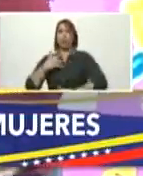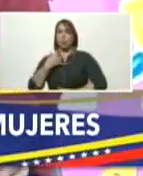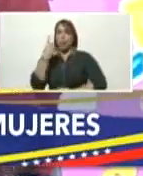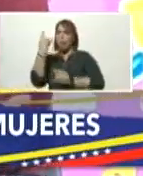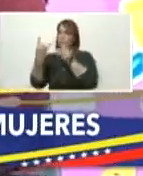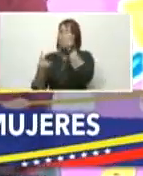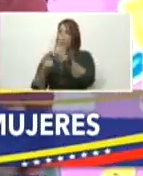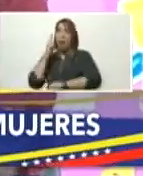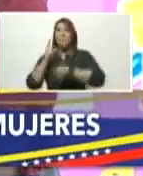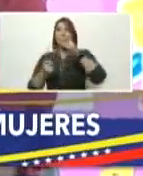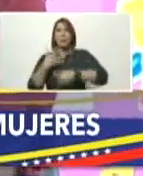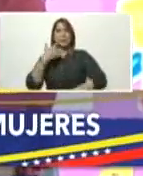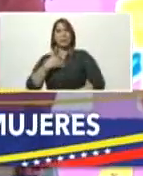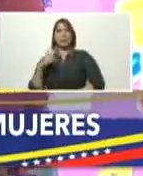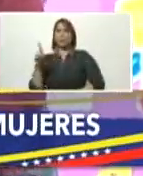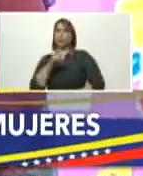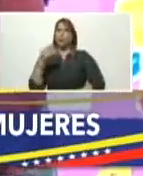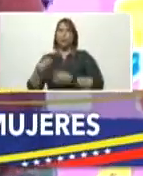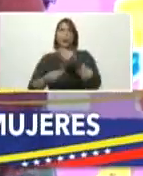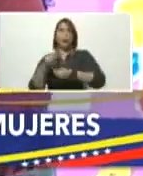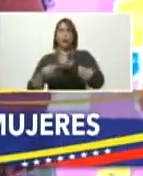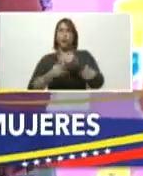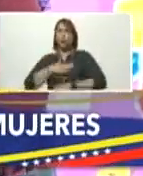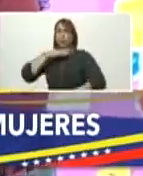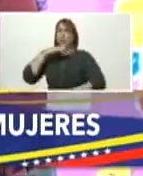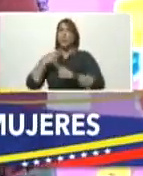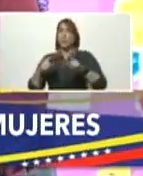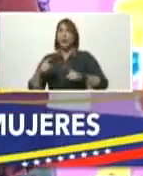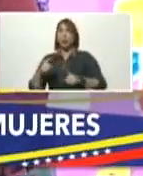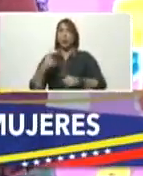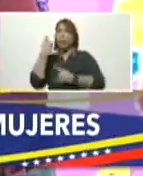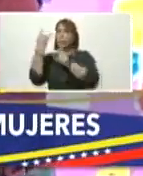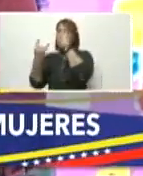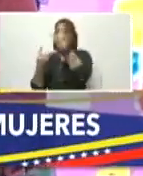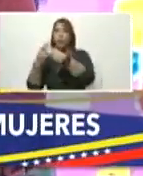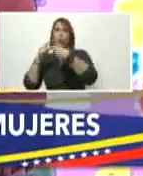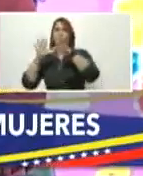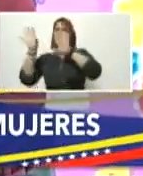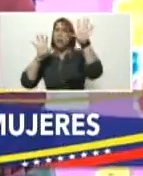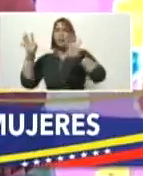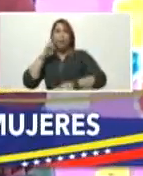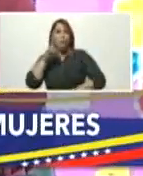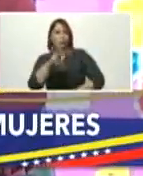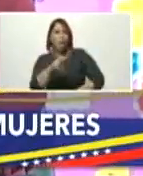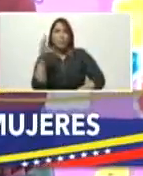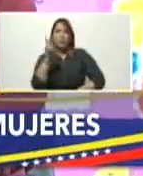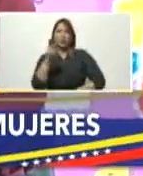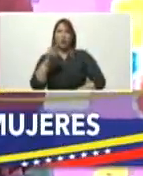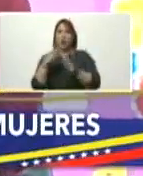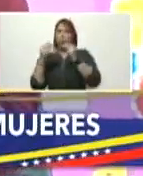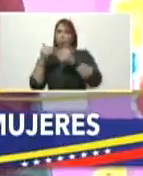veces sentimos que no hemos hecho lo suficiente, y ellas sienten admiración por todo lo que hemos hecho y por todo lo que hemos avanzado.